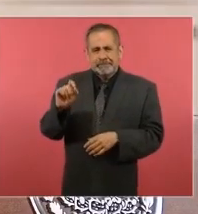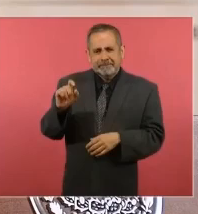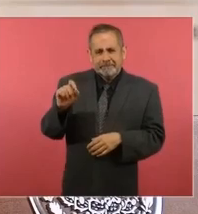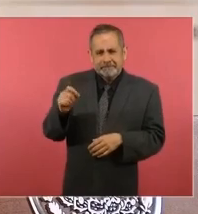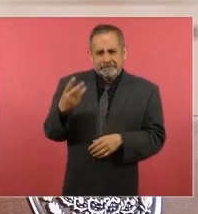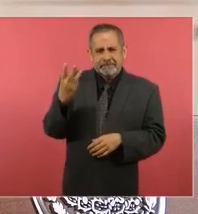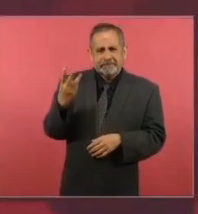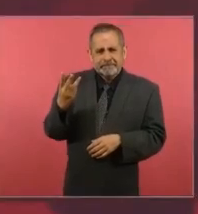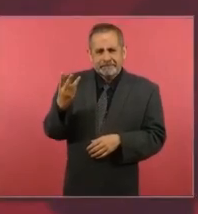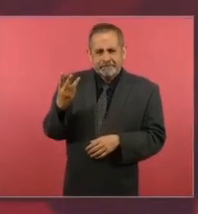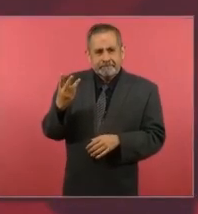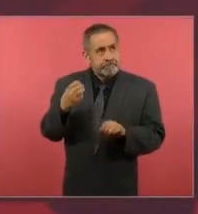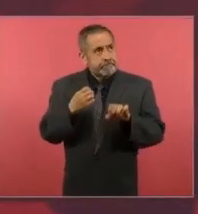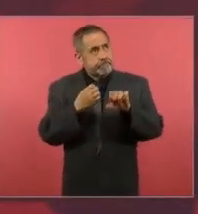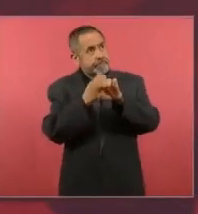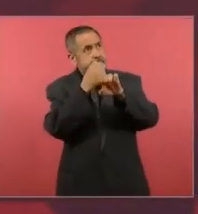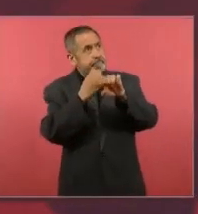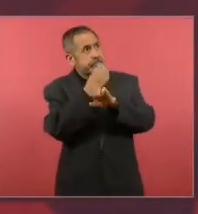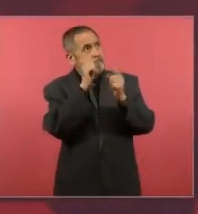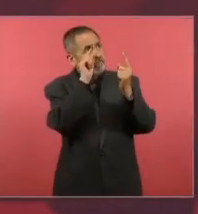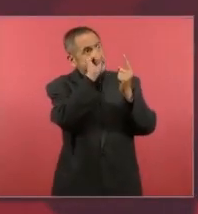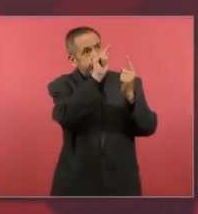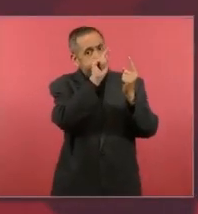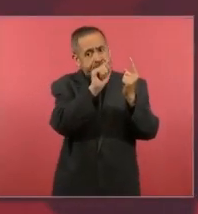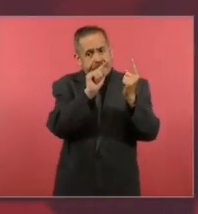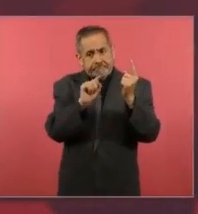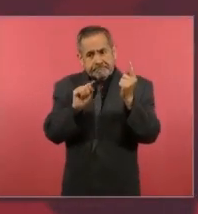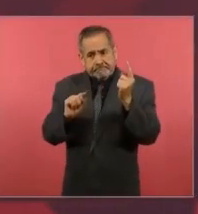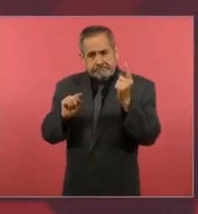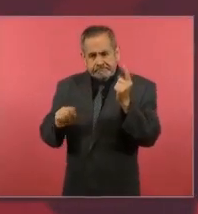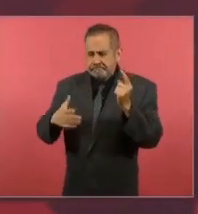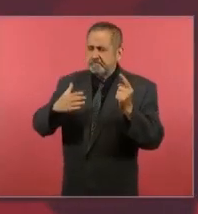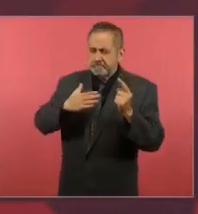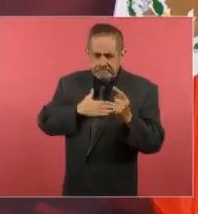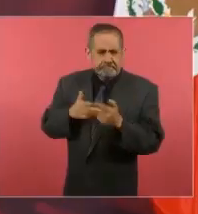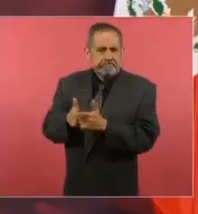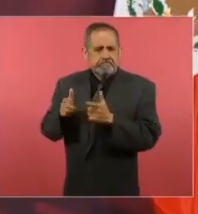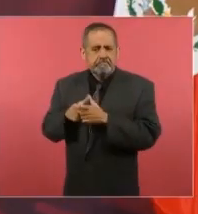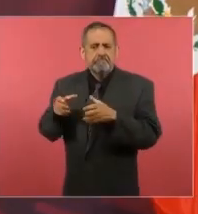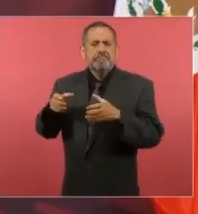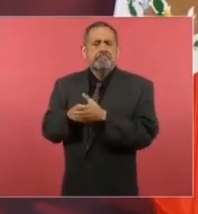23 estados en donde son gobiernos